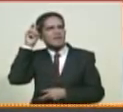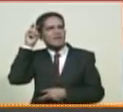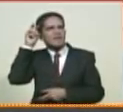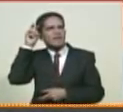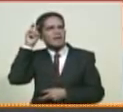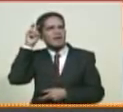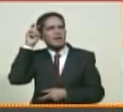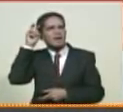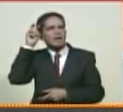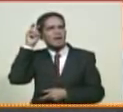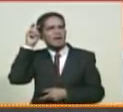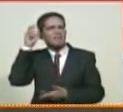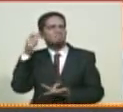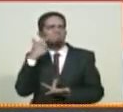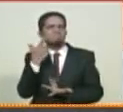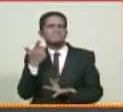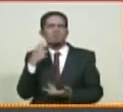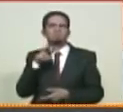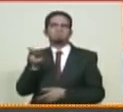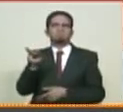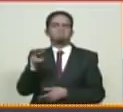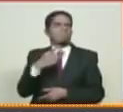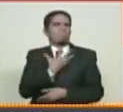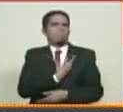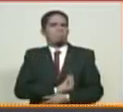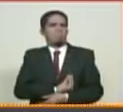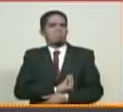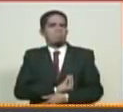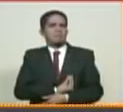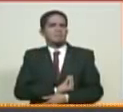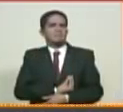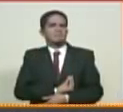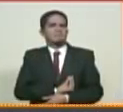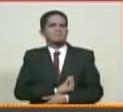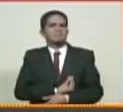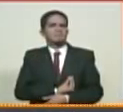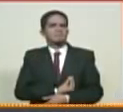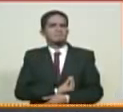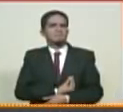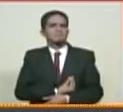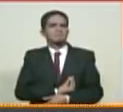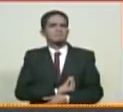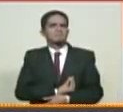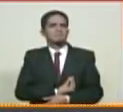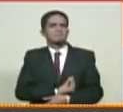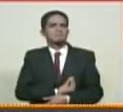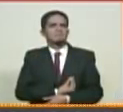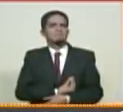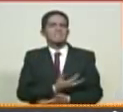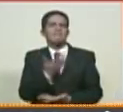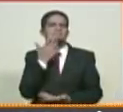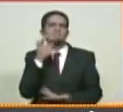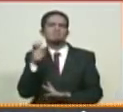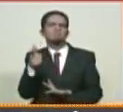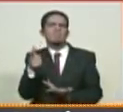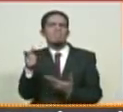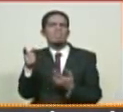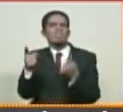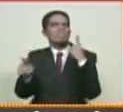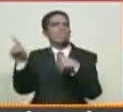sino decepción, porque es claramente un salto hacia adelante, es claramente una huida hacia